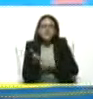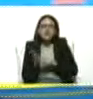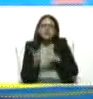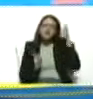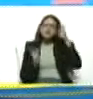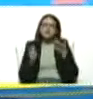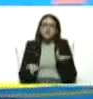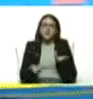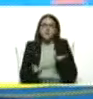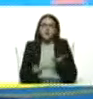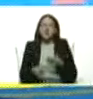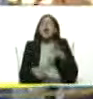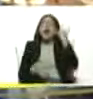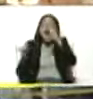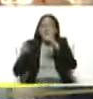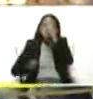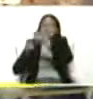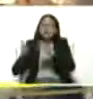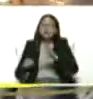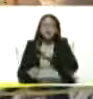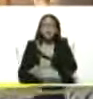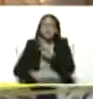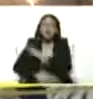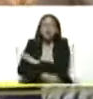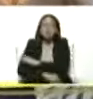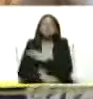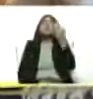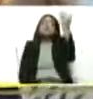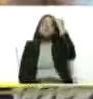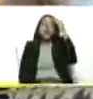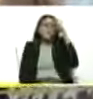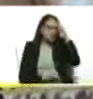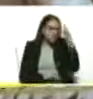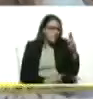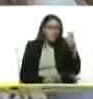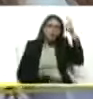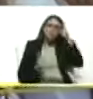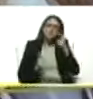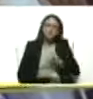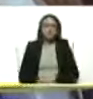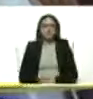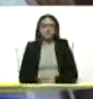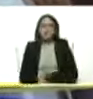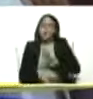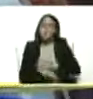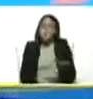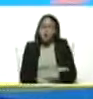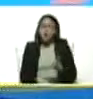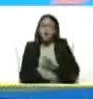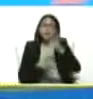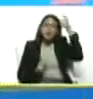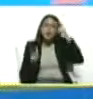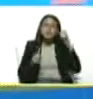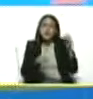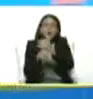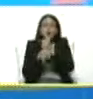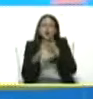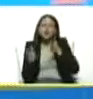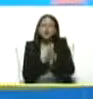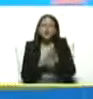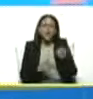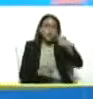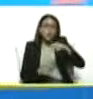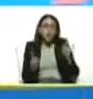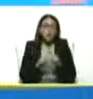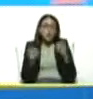inclusive gente que fue opositor a él. Porque Chávez logró el estado de bienestar social